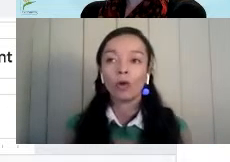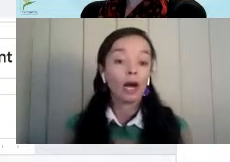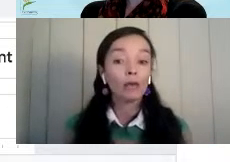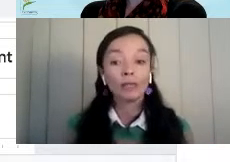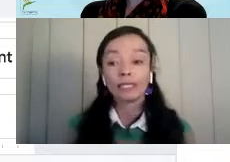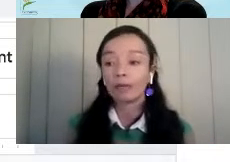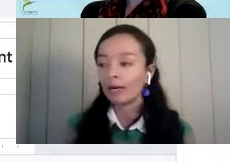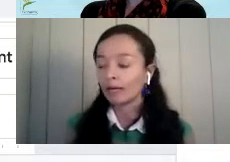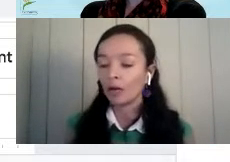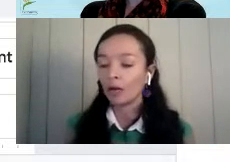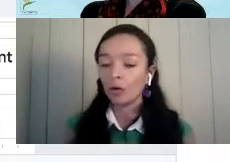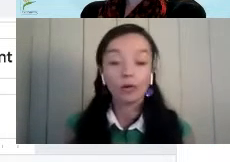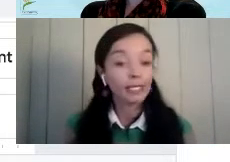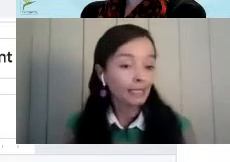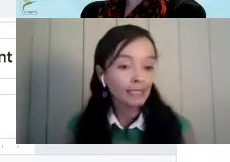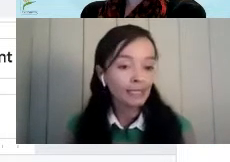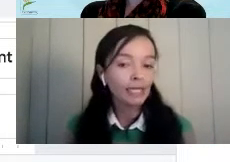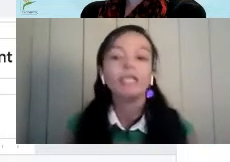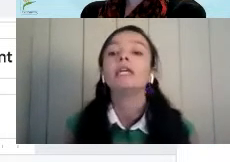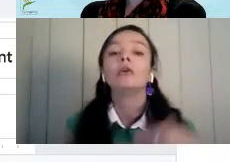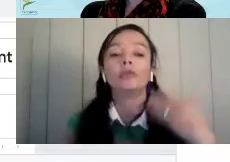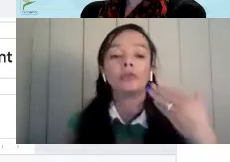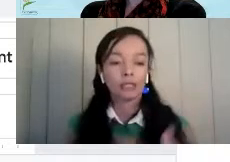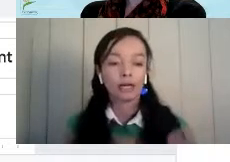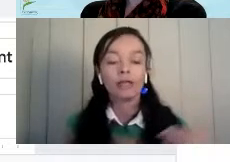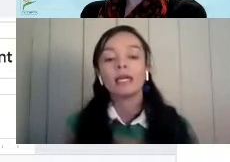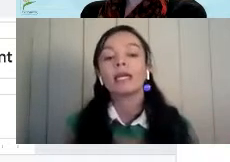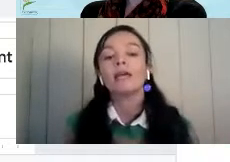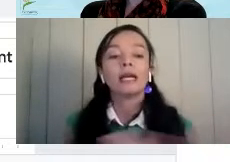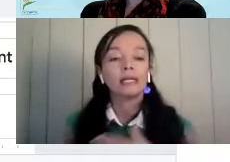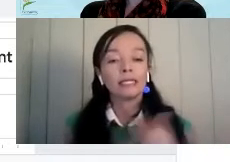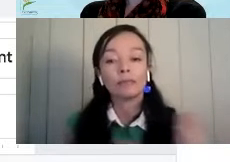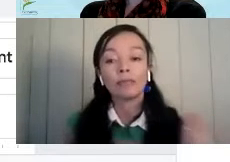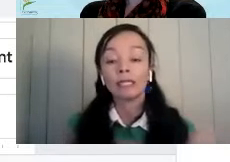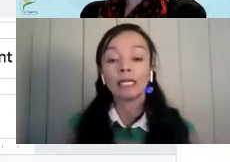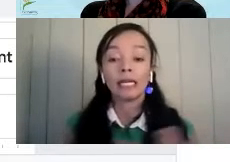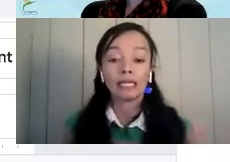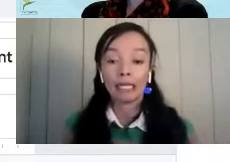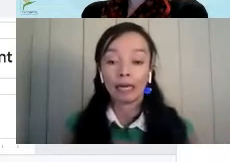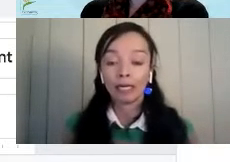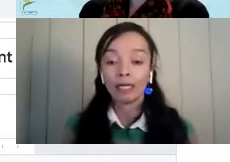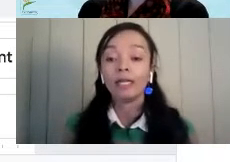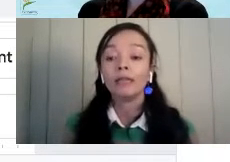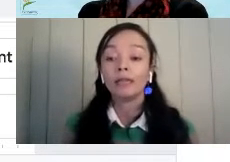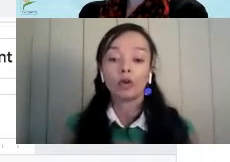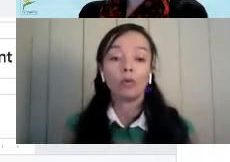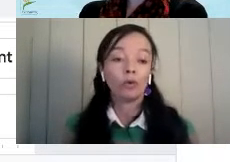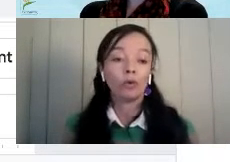Como, ay, fuiste al parque. O, ¿qué hiciste? Y contestar. Que vea que esa es parte de la dinámica